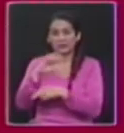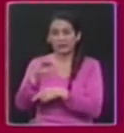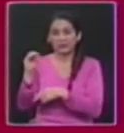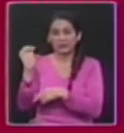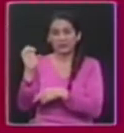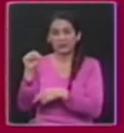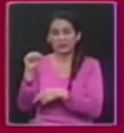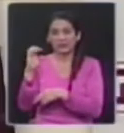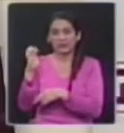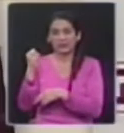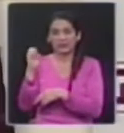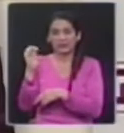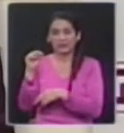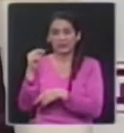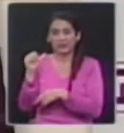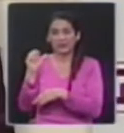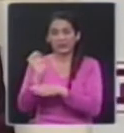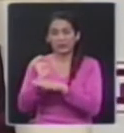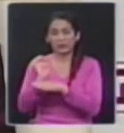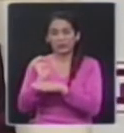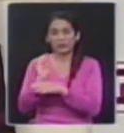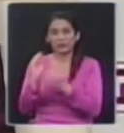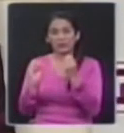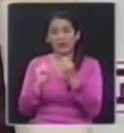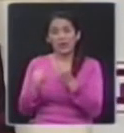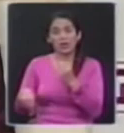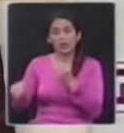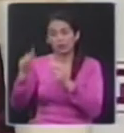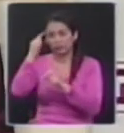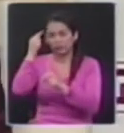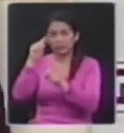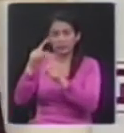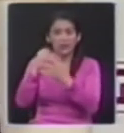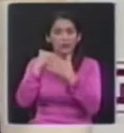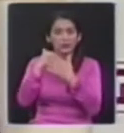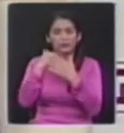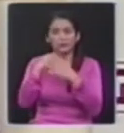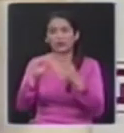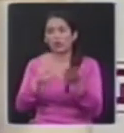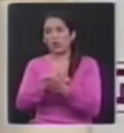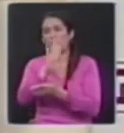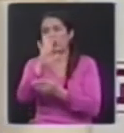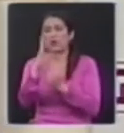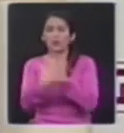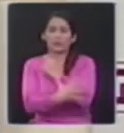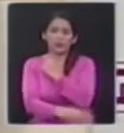nivel de escuelas de escasos recursos. Y Enseña Ecuador lo